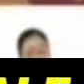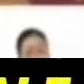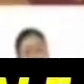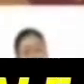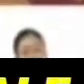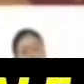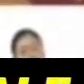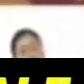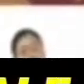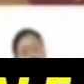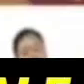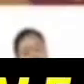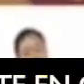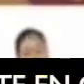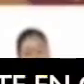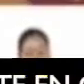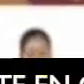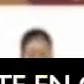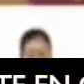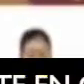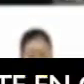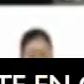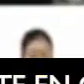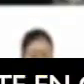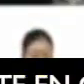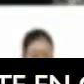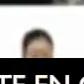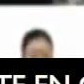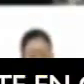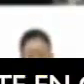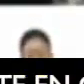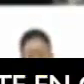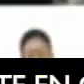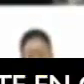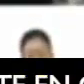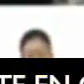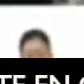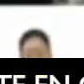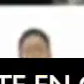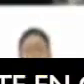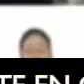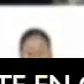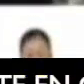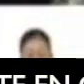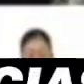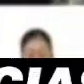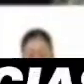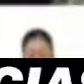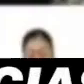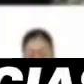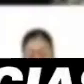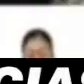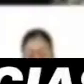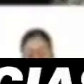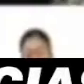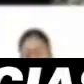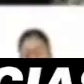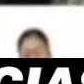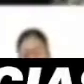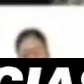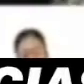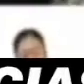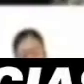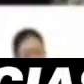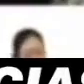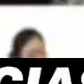de Electricidad y Petróleos Mexicanos. Pero no contaban con la astucia del pueblo de